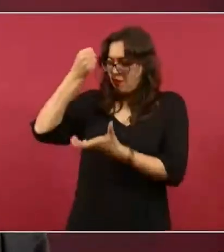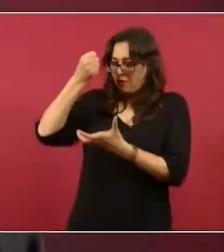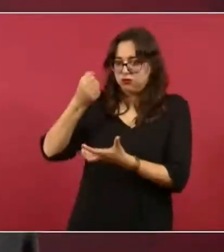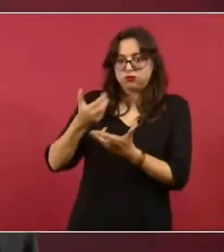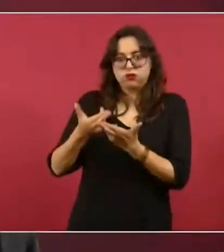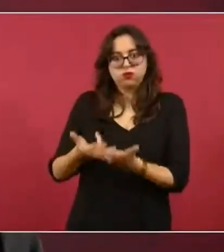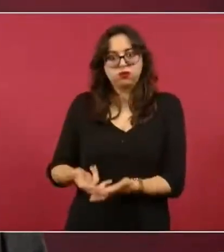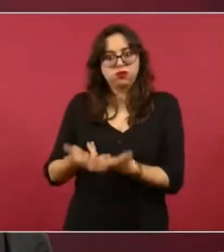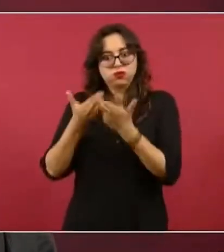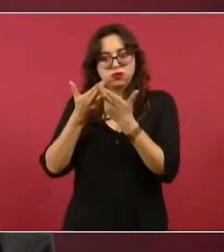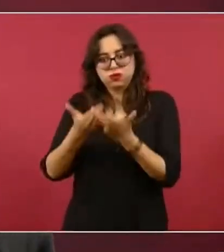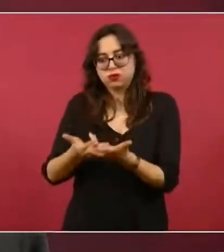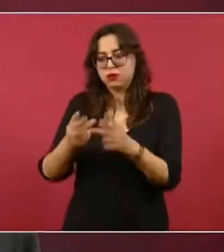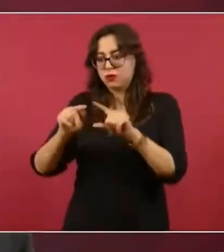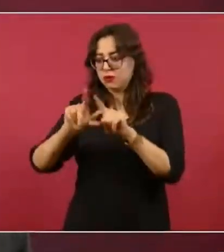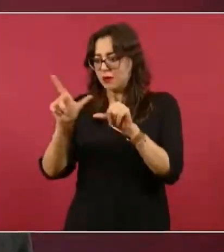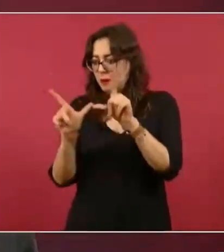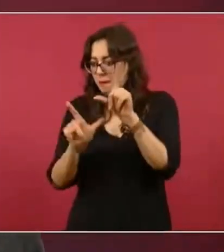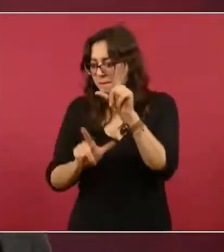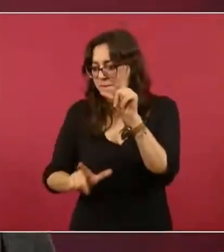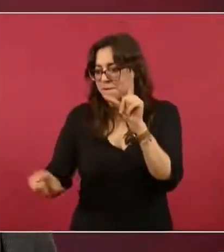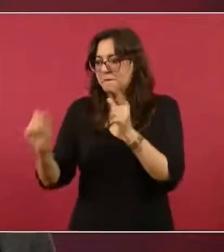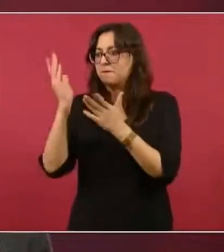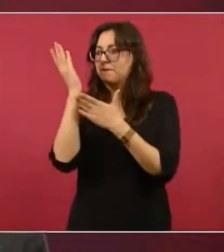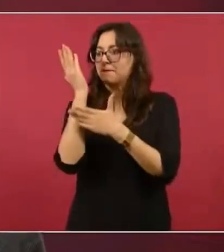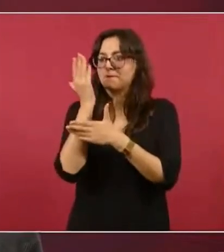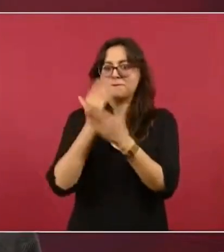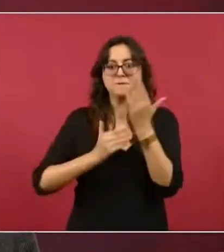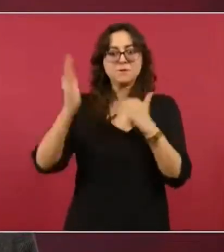para el desarrollo, para el bienestar del pueblo.